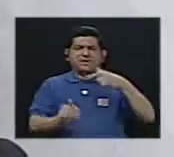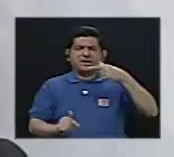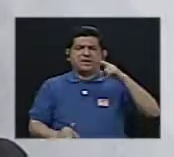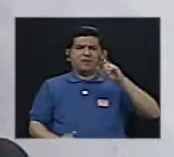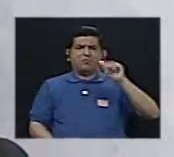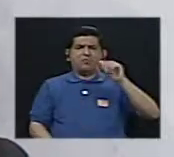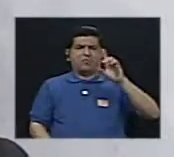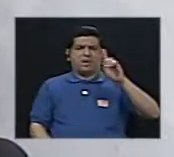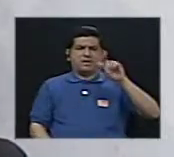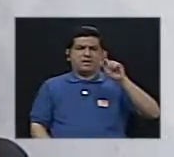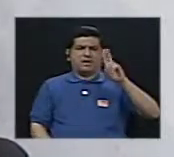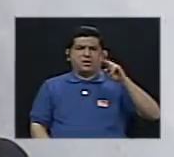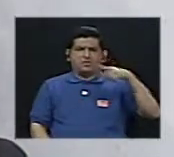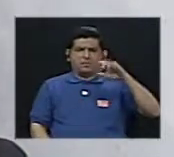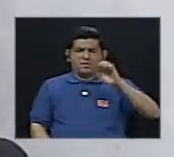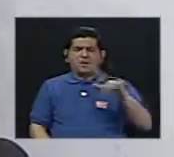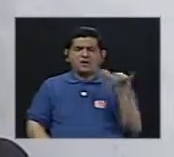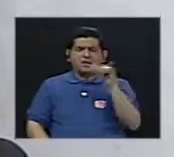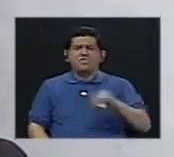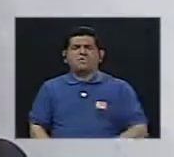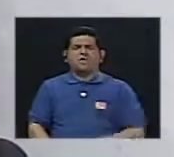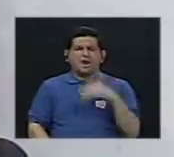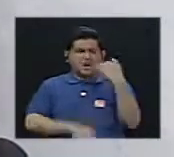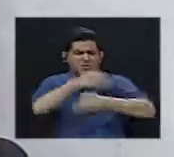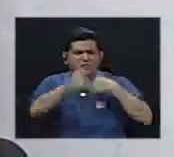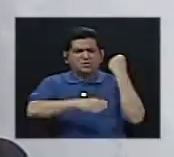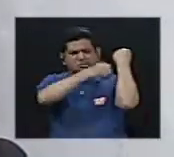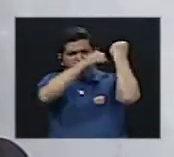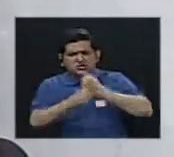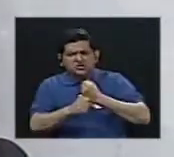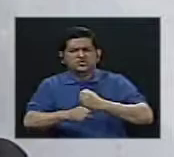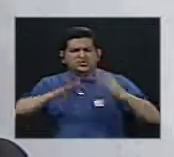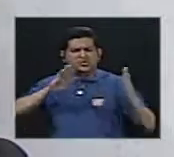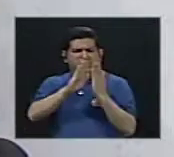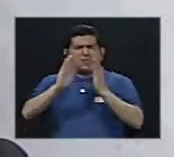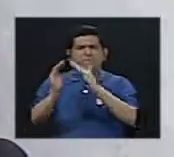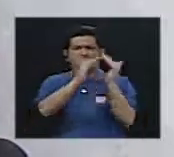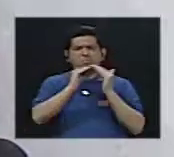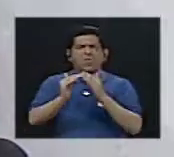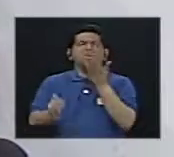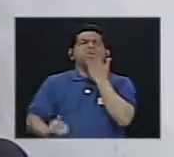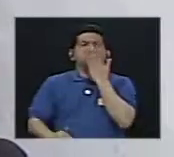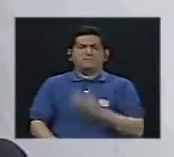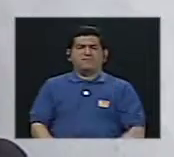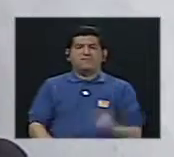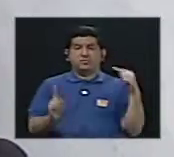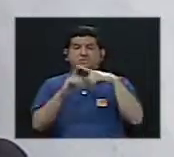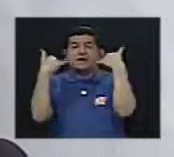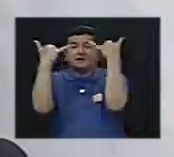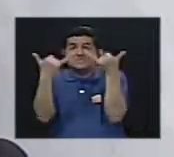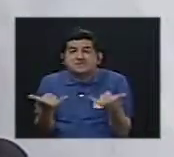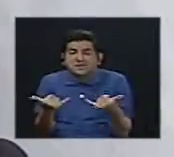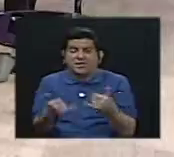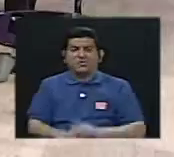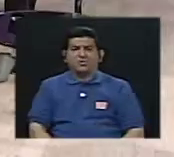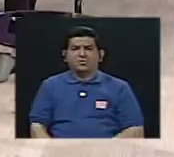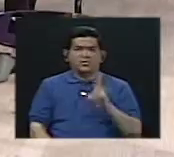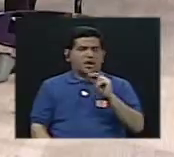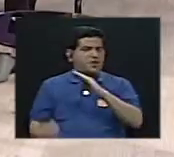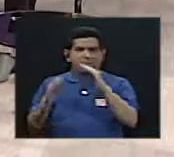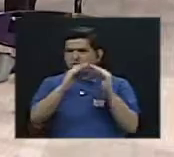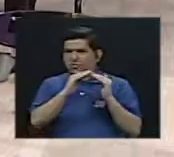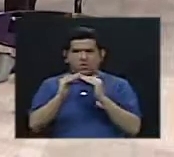resguarda esos procesos históricos de conquista y de resistencia de los pueblos sí. indígenas que llegan hasta nuestros días y que nos hacen ser una